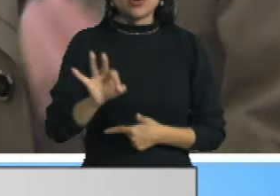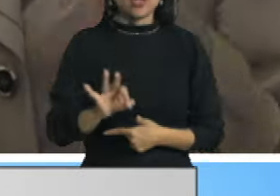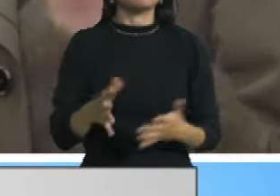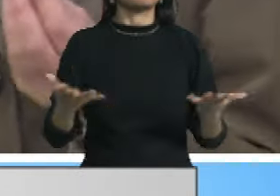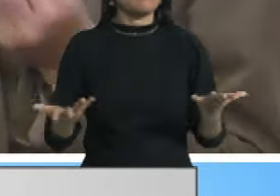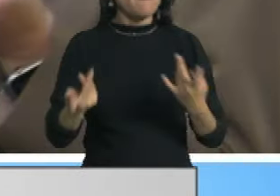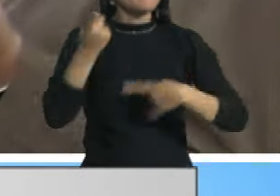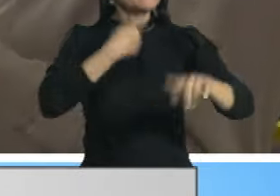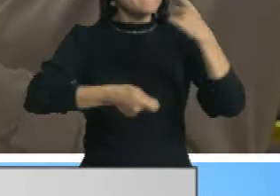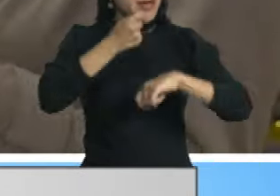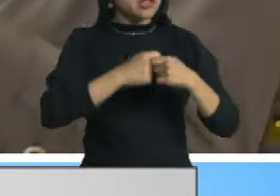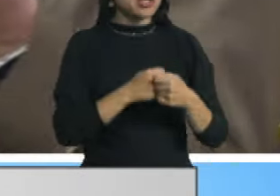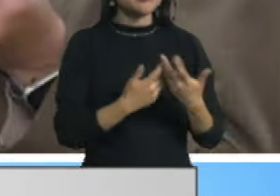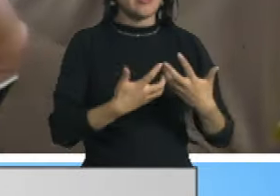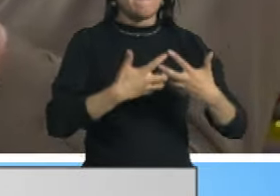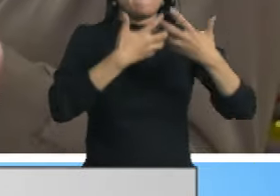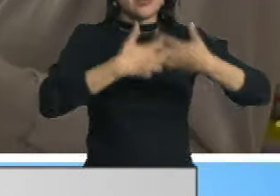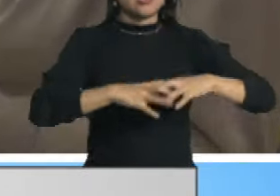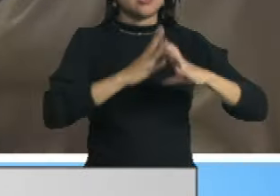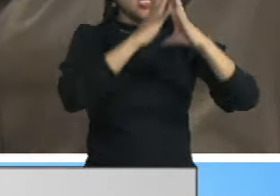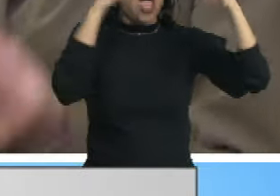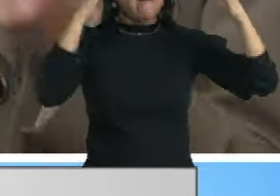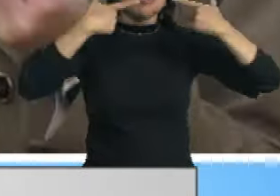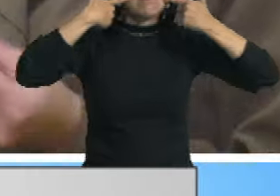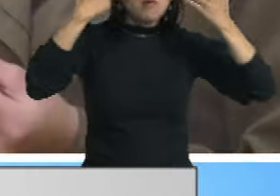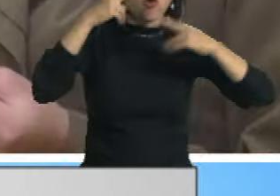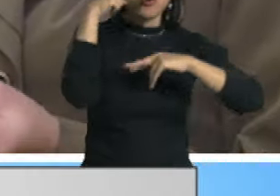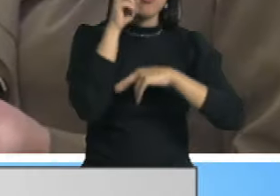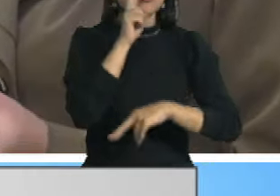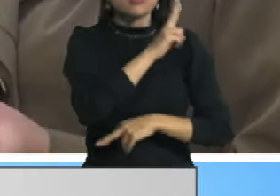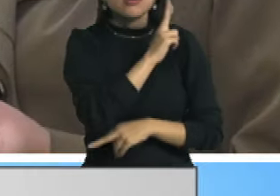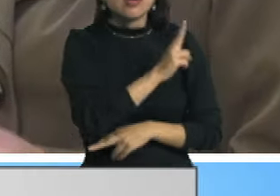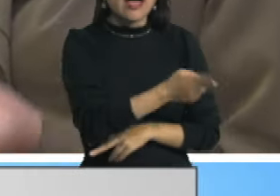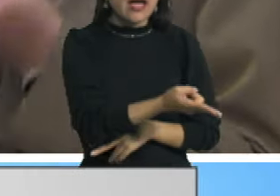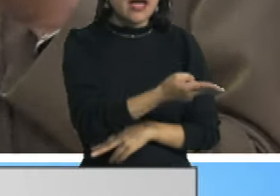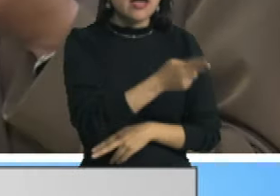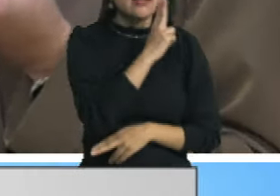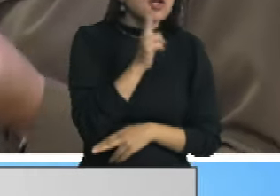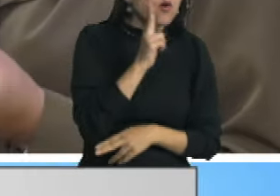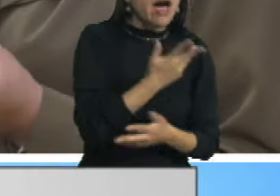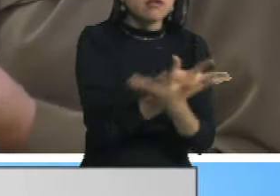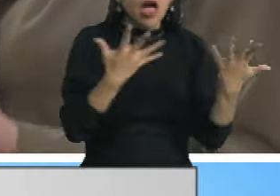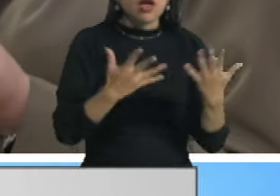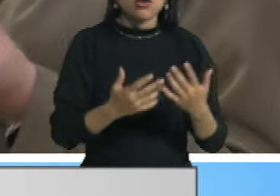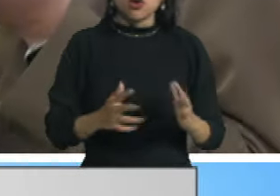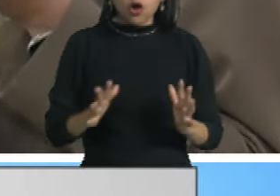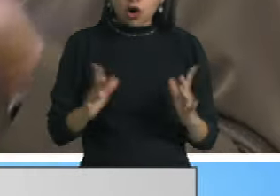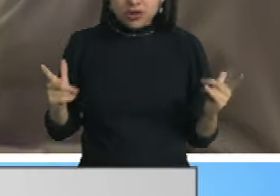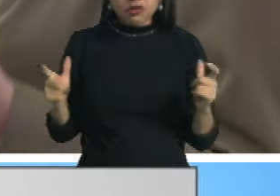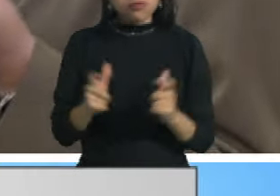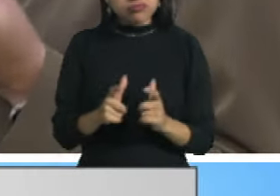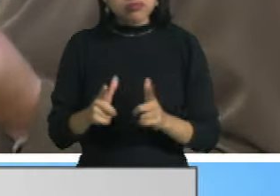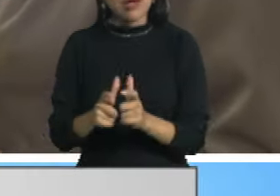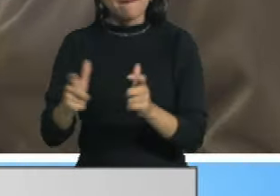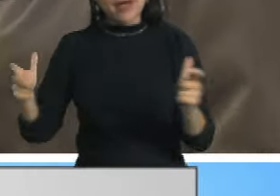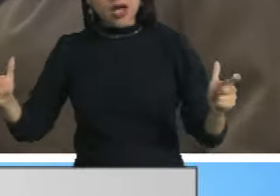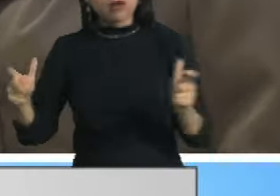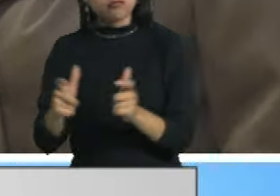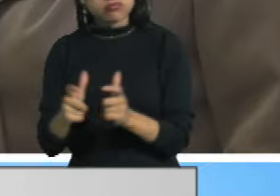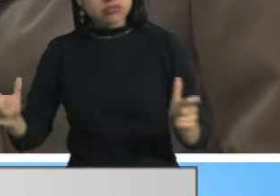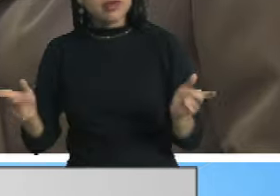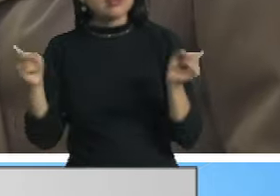ventas, no solo de grandes empresas ni de grandes restaurantes, sino también de pequeñas y medianas empresas que se involucran también a Bogotá